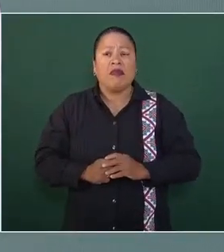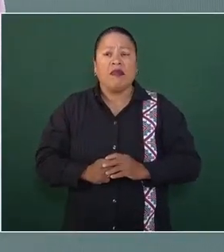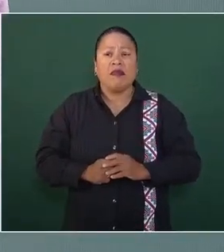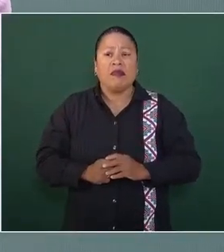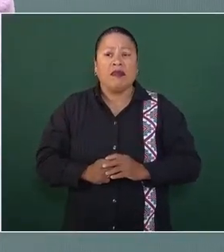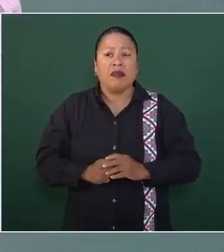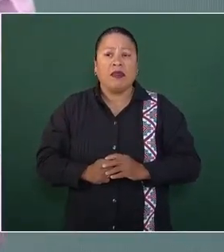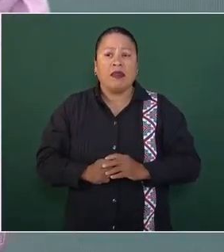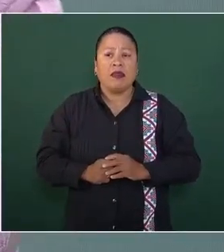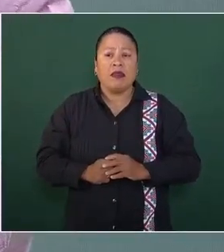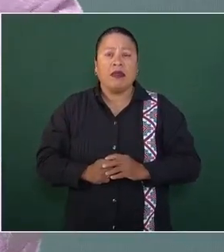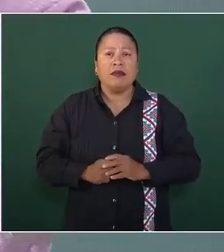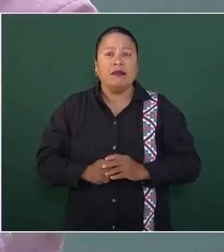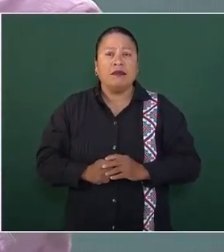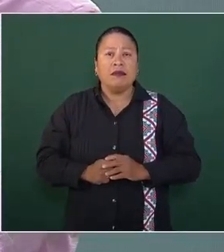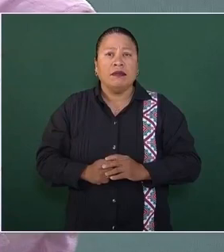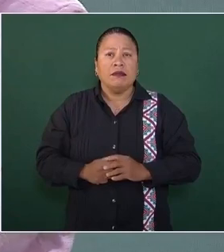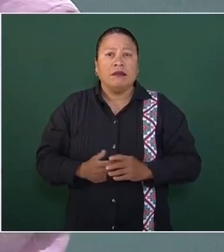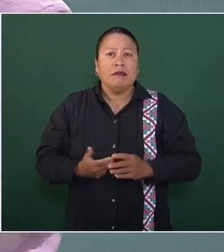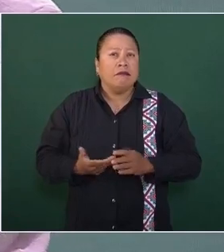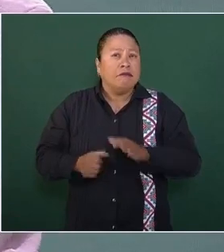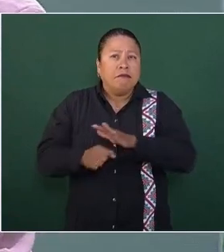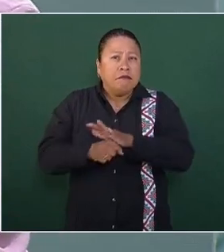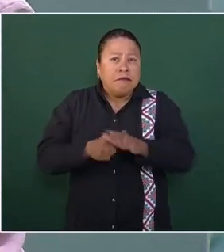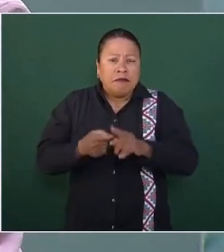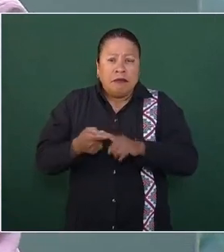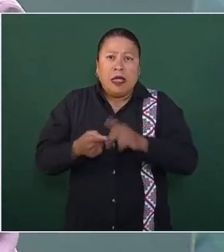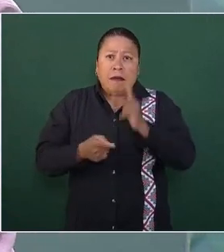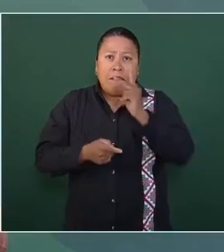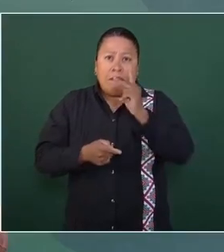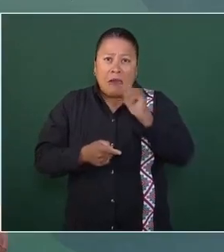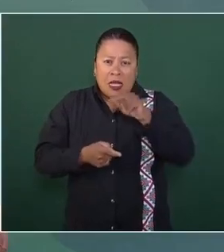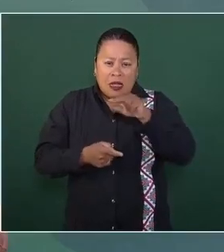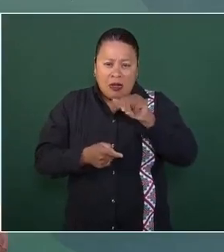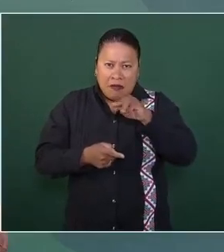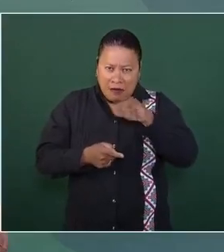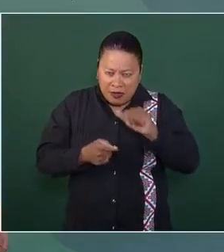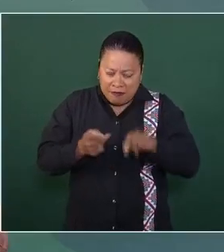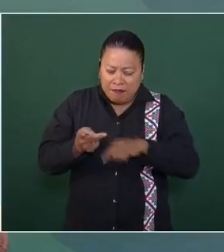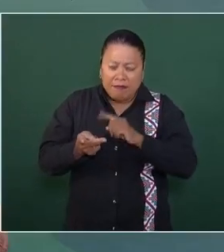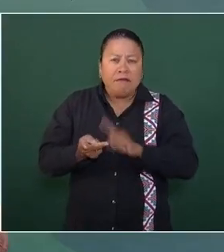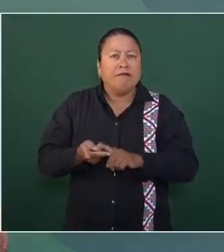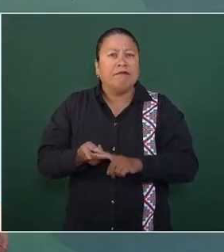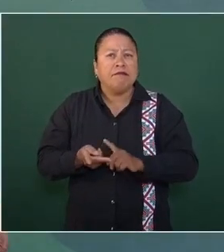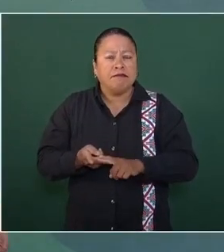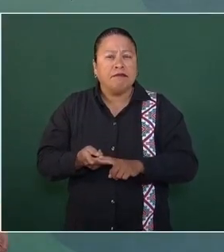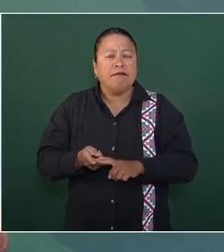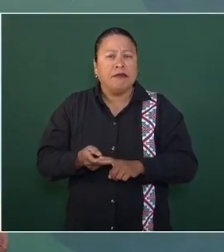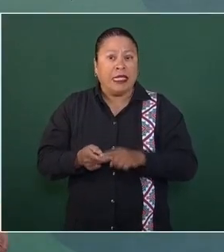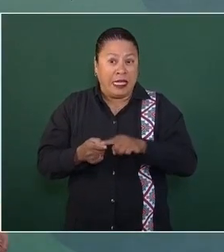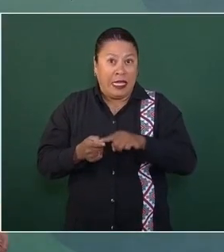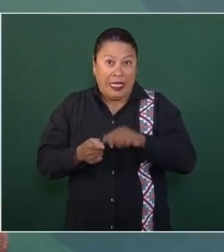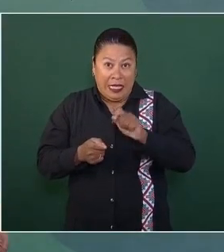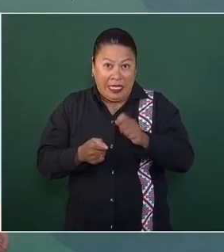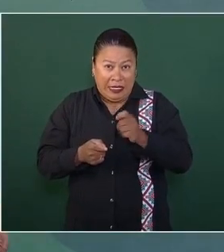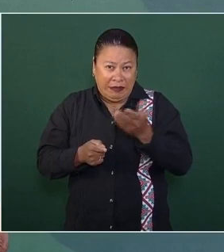eran Panamá desde entonces